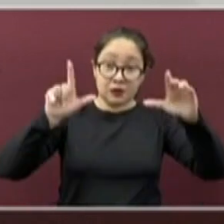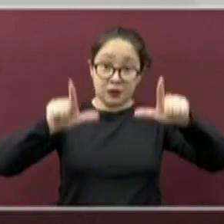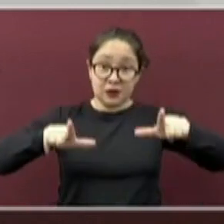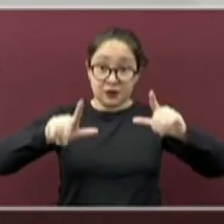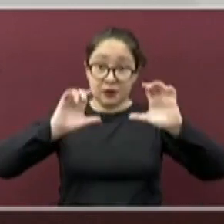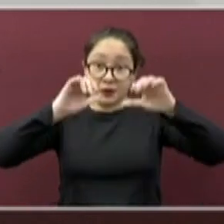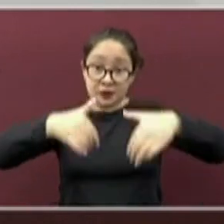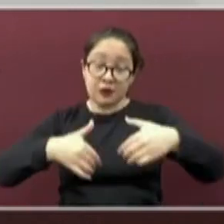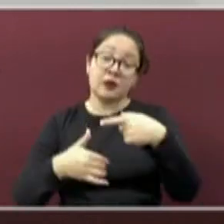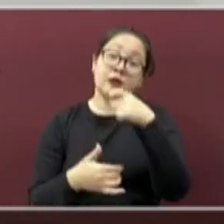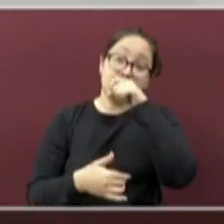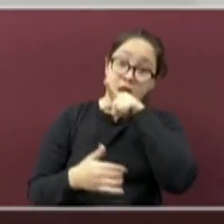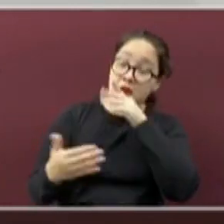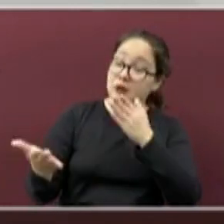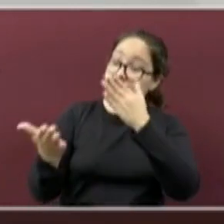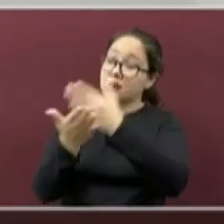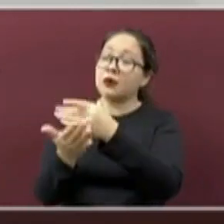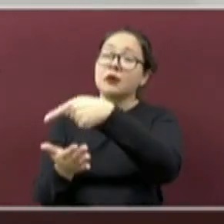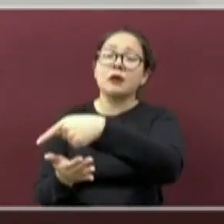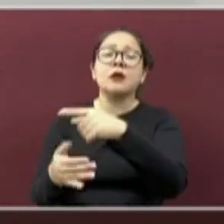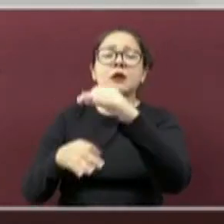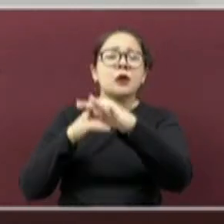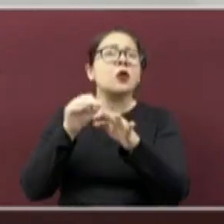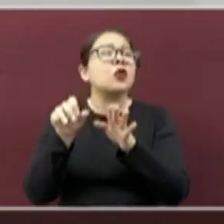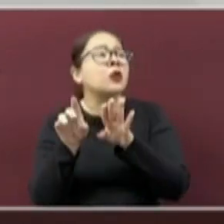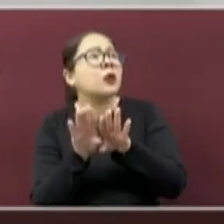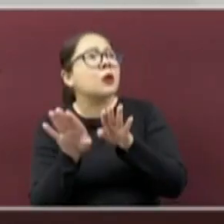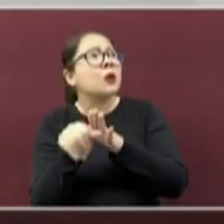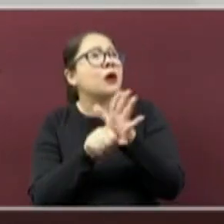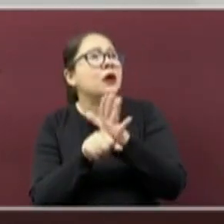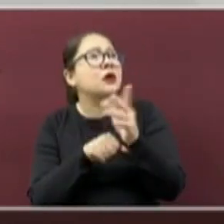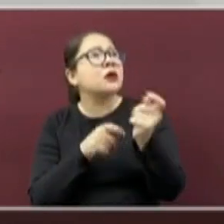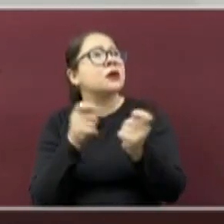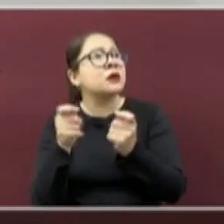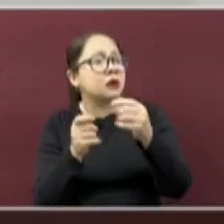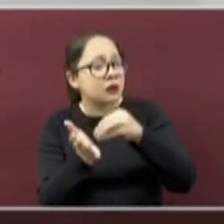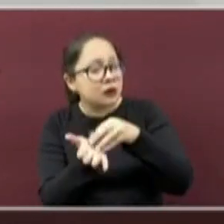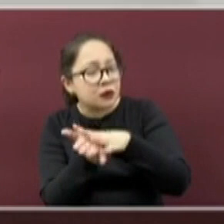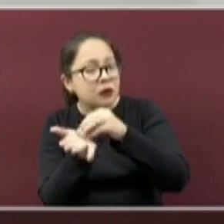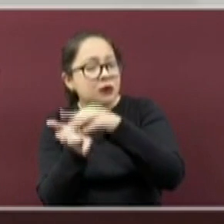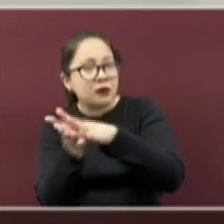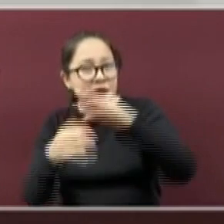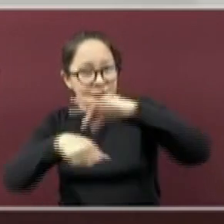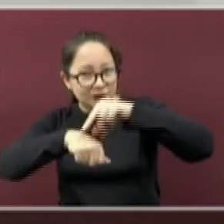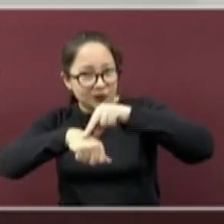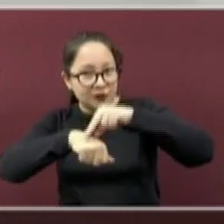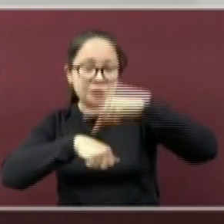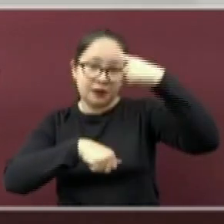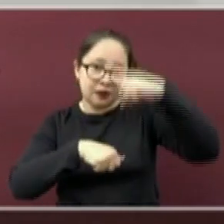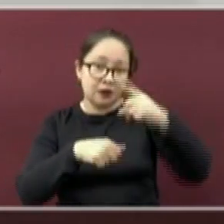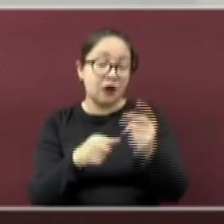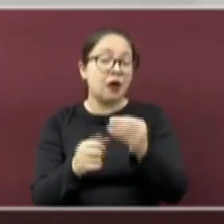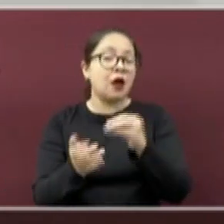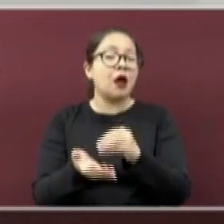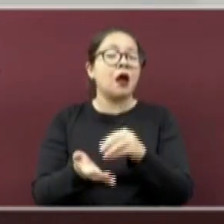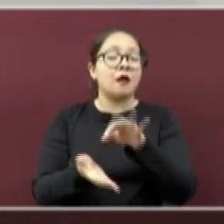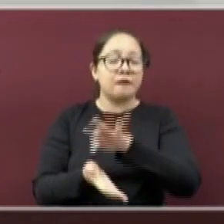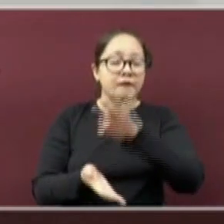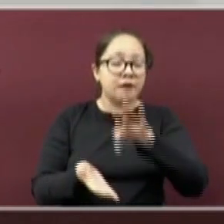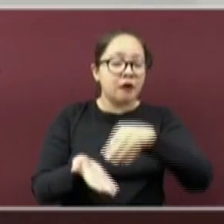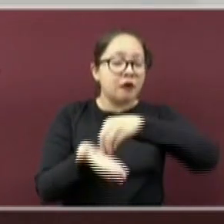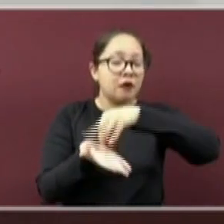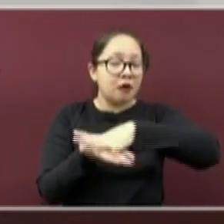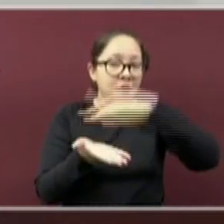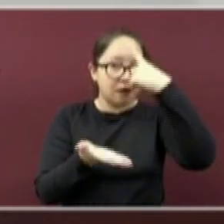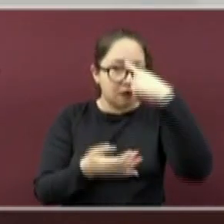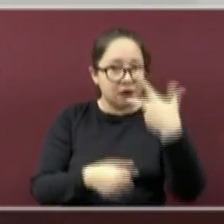se acerque al centro en donde lleva el tratamiento de su padecimiento para que le programen y le apliquen la vacuna lo antes